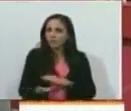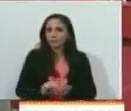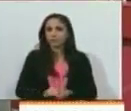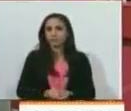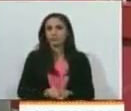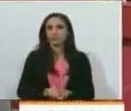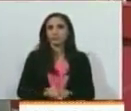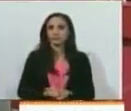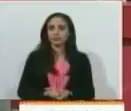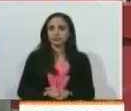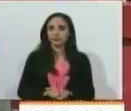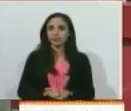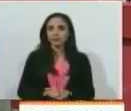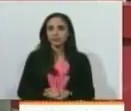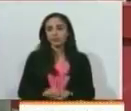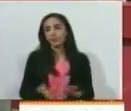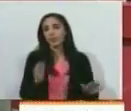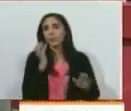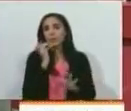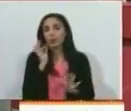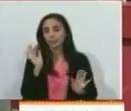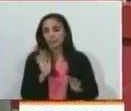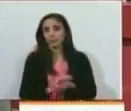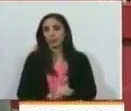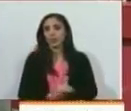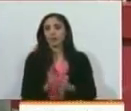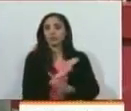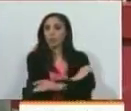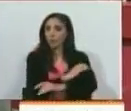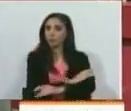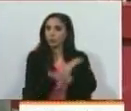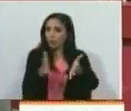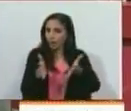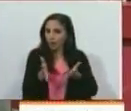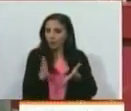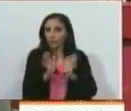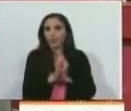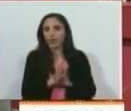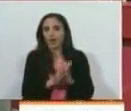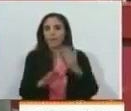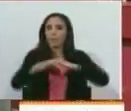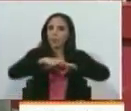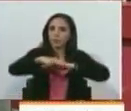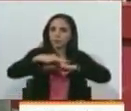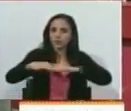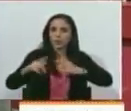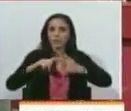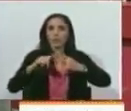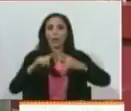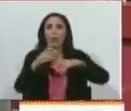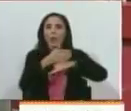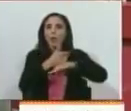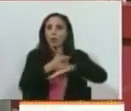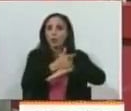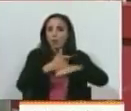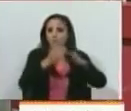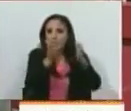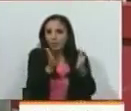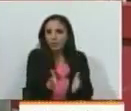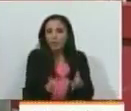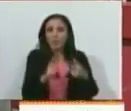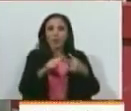más fácil imposible, ¿verdad? Porque si ellos ganan presidente, Asamblea Nacional, Consejo Legislativo y Cámara Municipal, ¿quién va a gobernar aquí